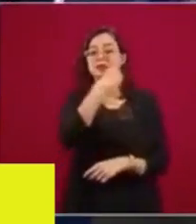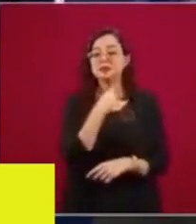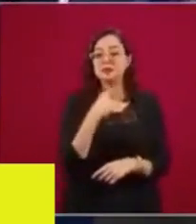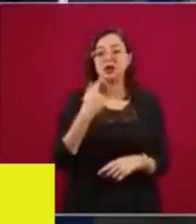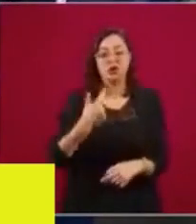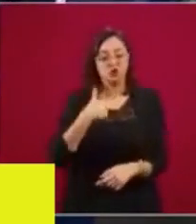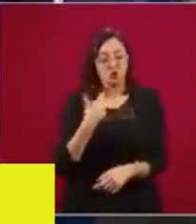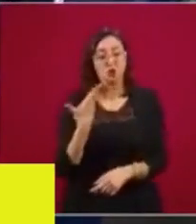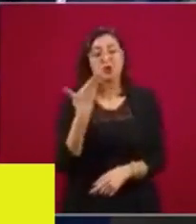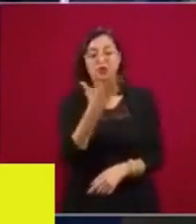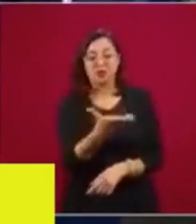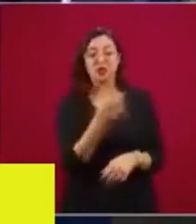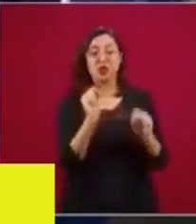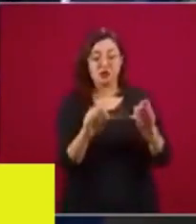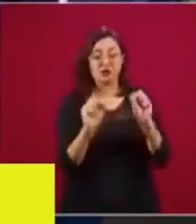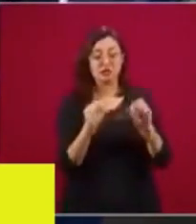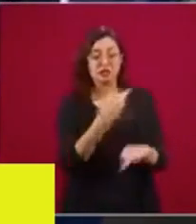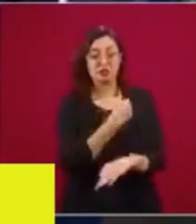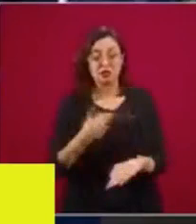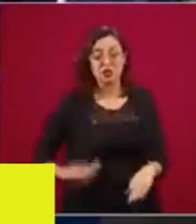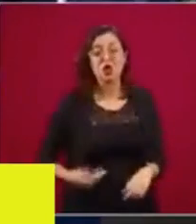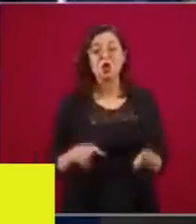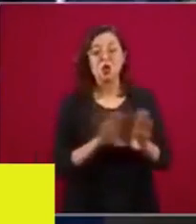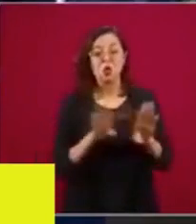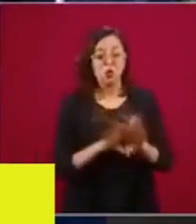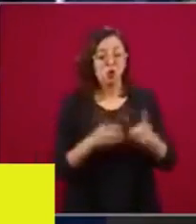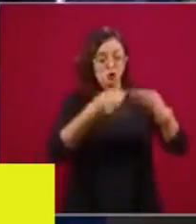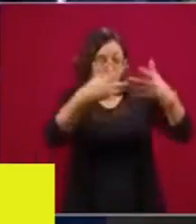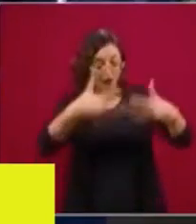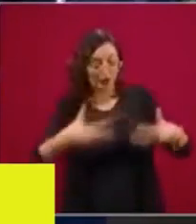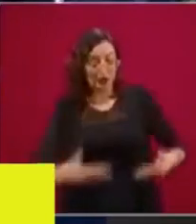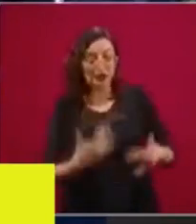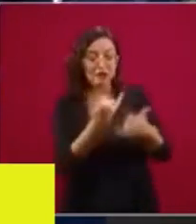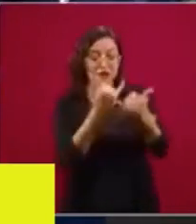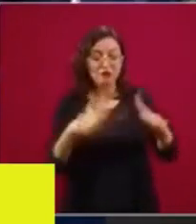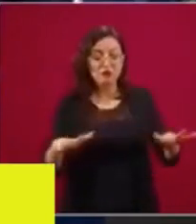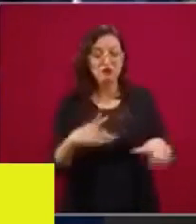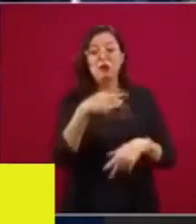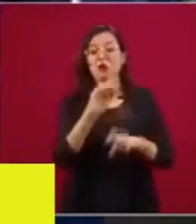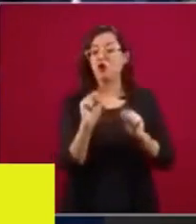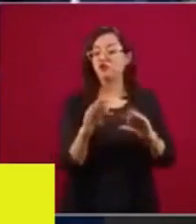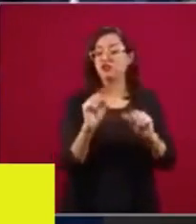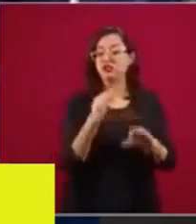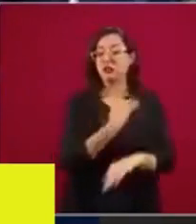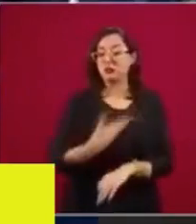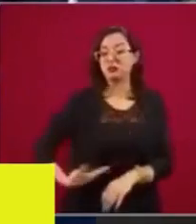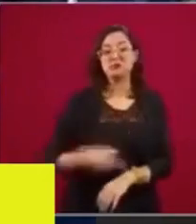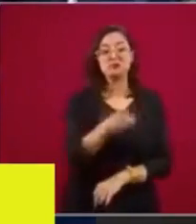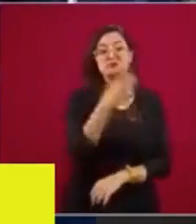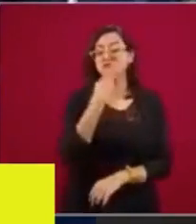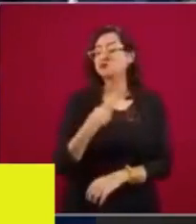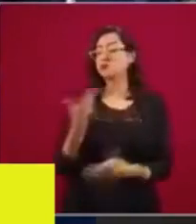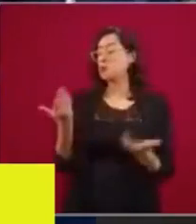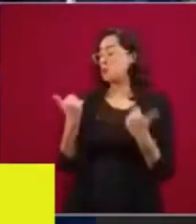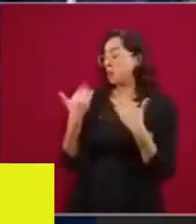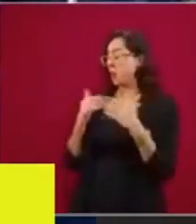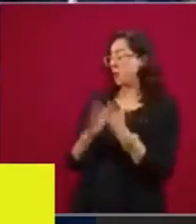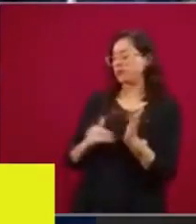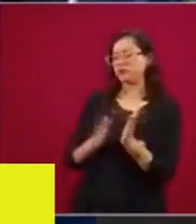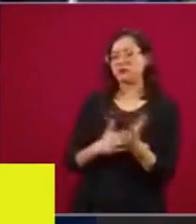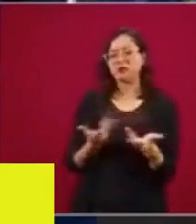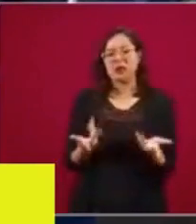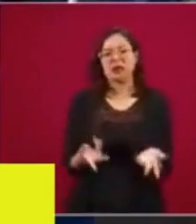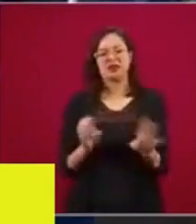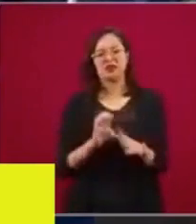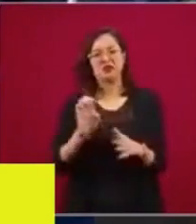lo metí directamente para conocer el desglose. Sin embargo, presidencia argumentó que no tenía documentos. Entonces, de pronto es como